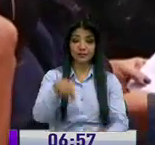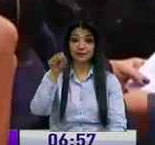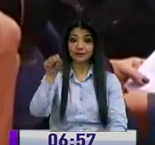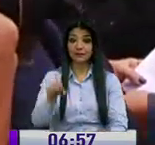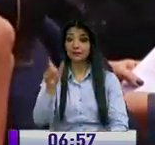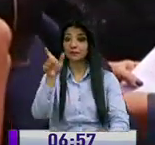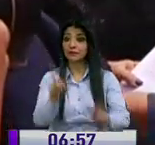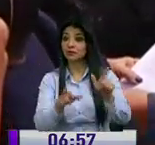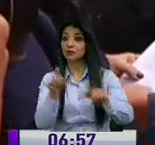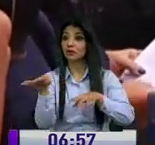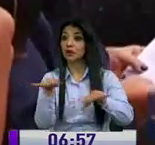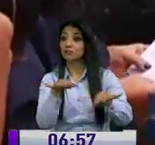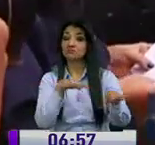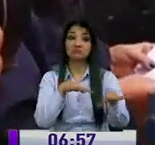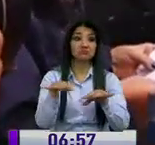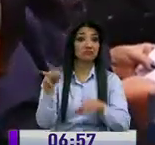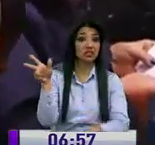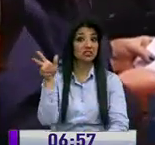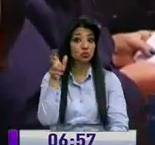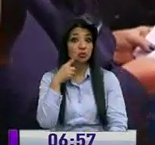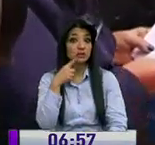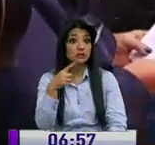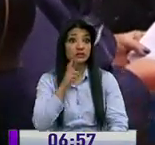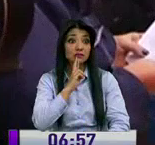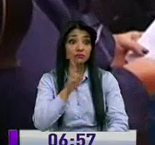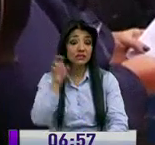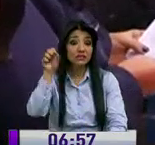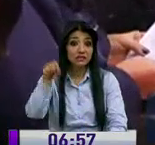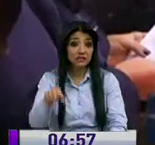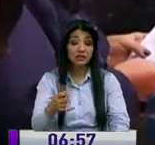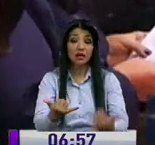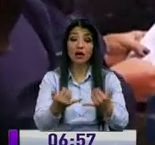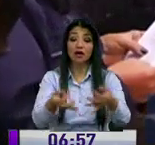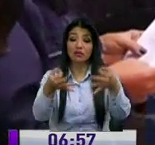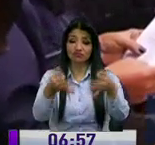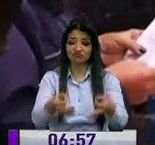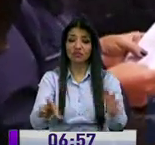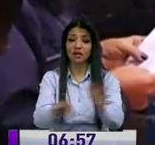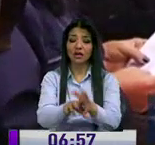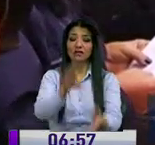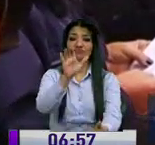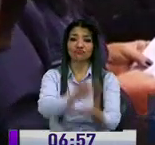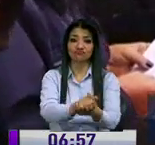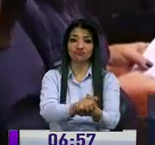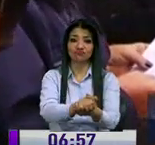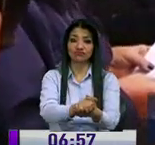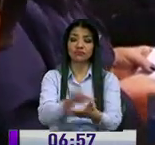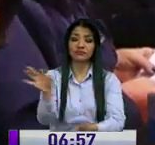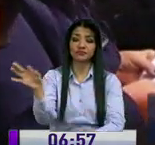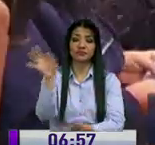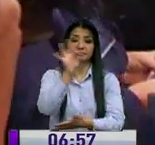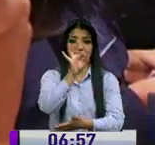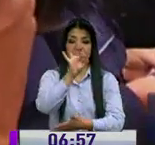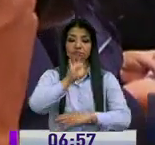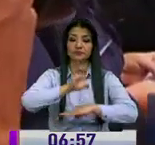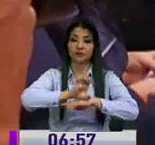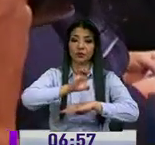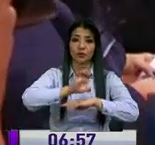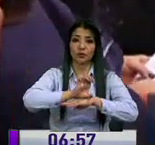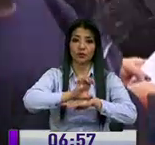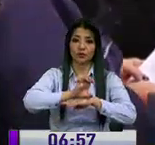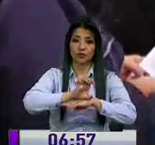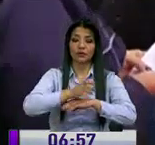presentes escucharon dicha manifestación, los declaro legalmente casados en nombre de la República del Ecuador y